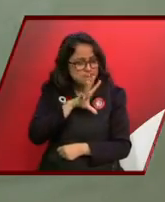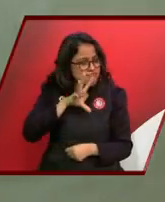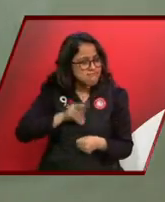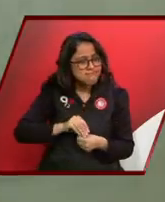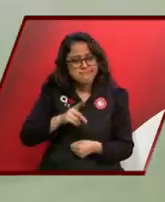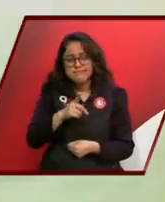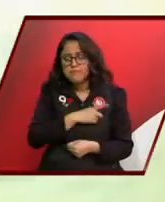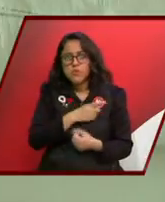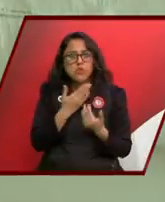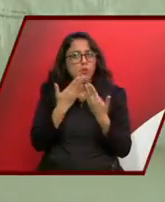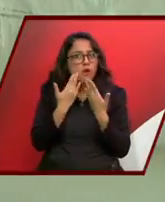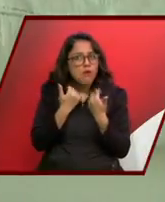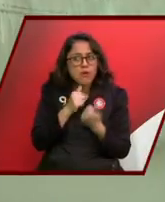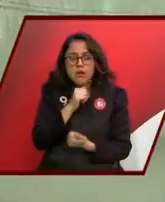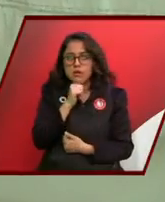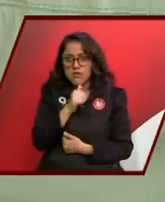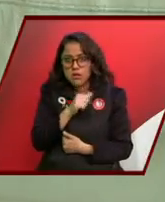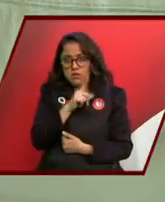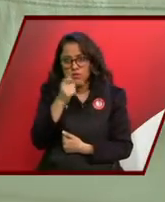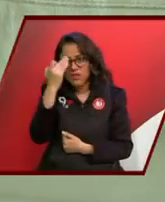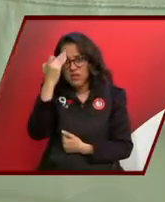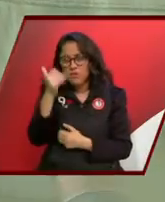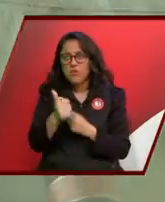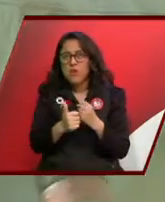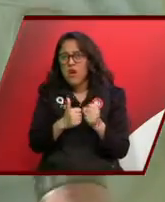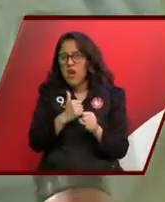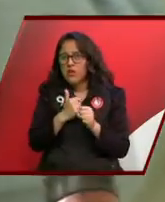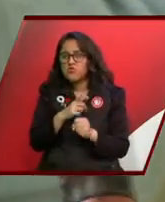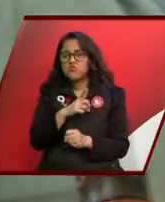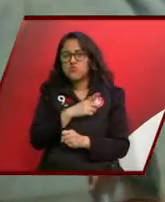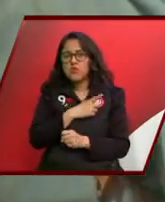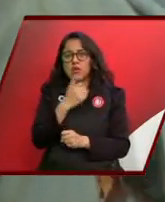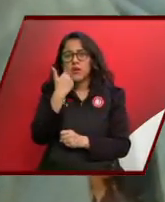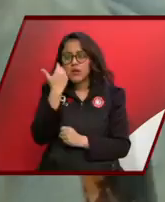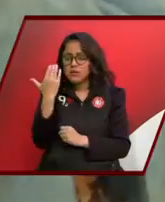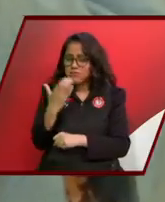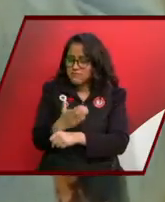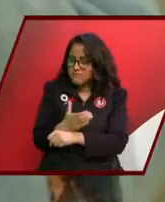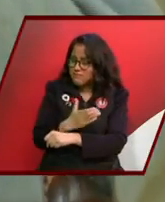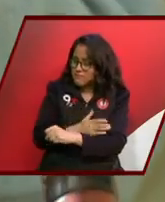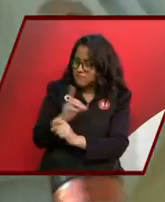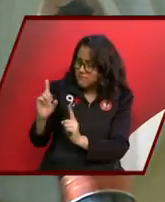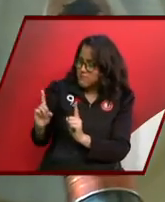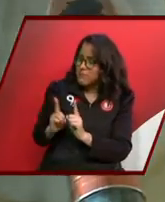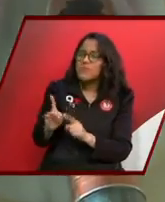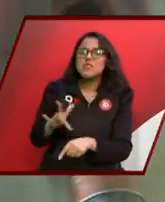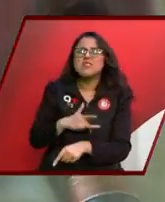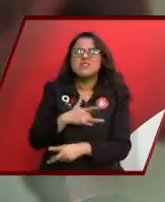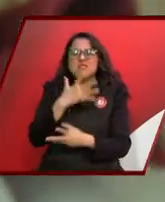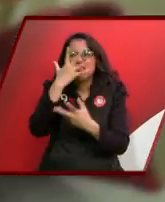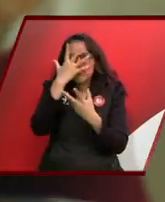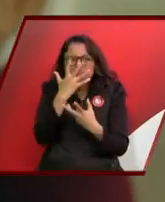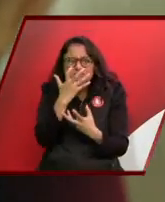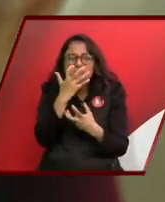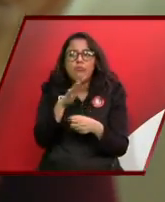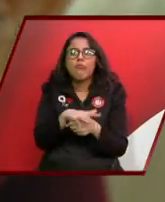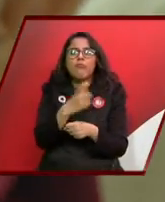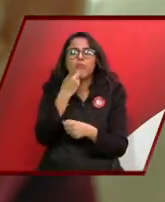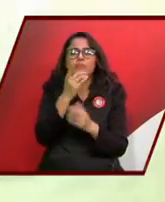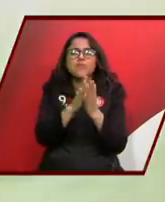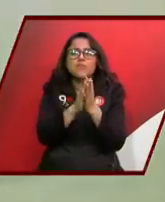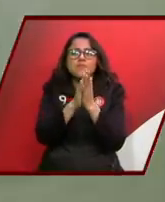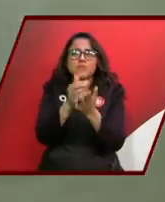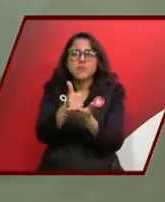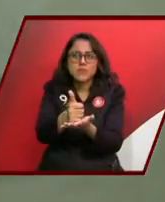solo no tengo a nadie después de tantos años en soledad domínguez quiere estar acompañado porque se siente triste y por eso piden su